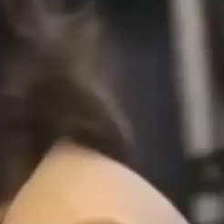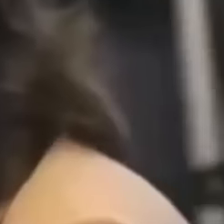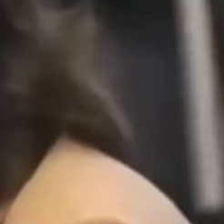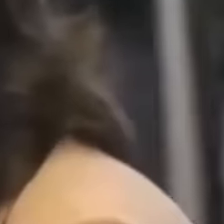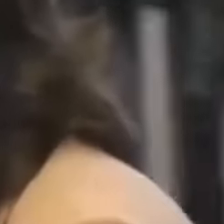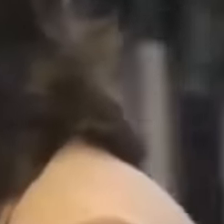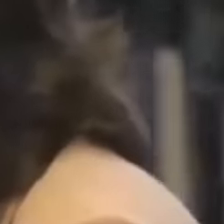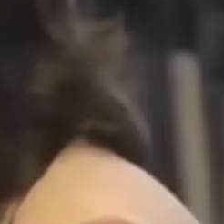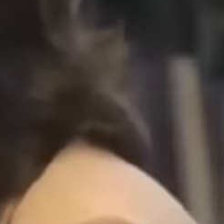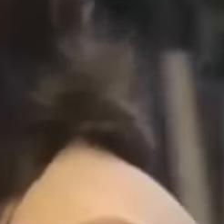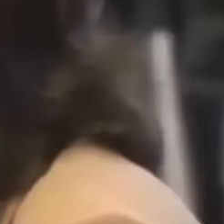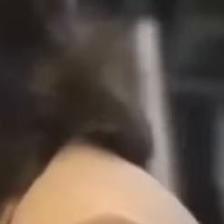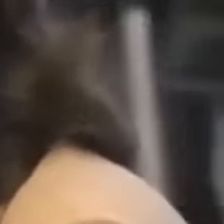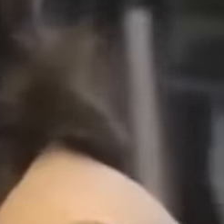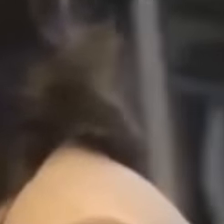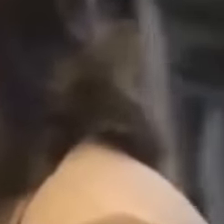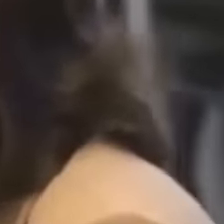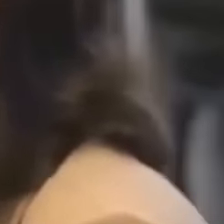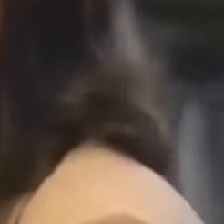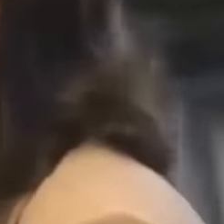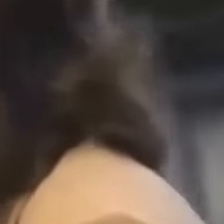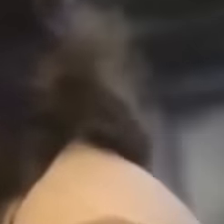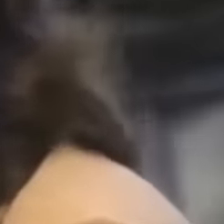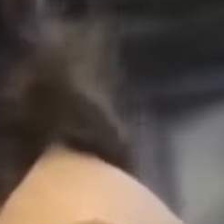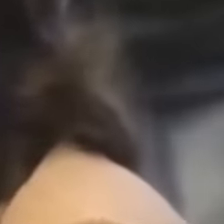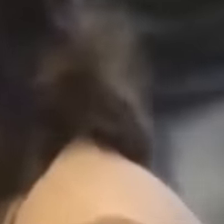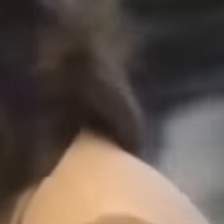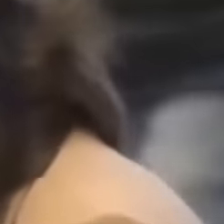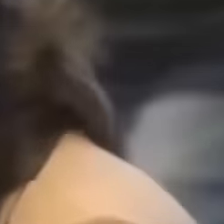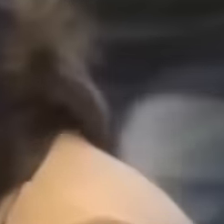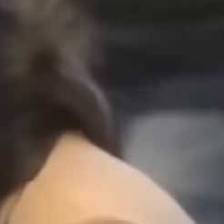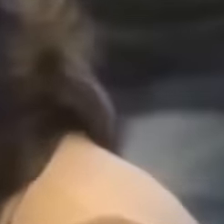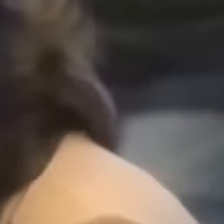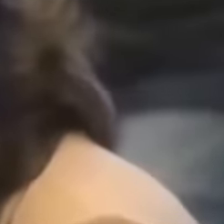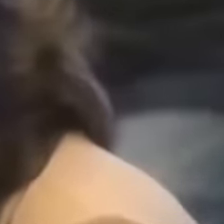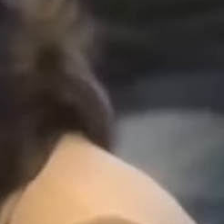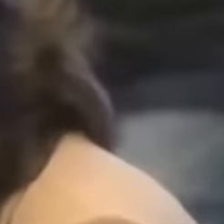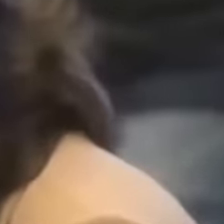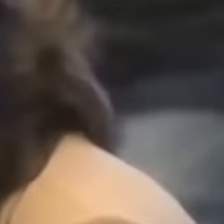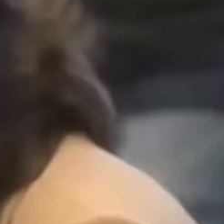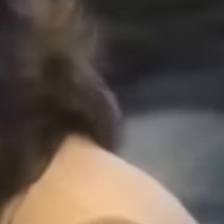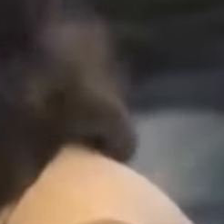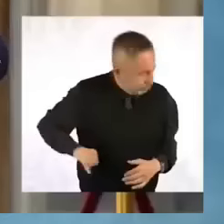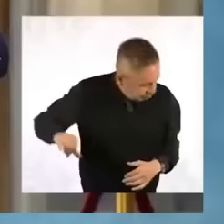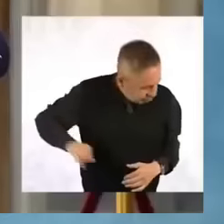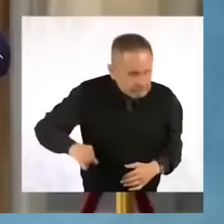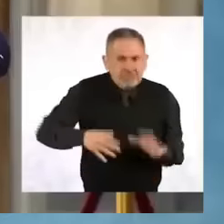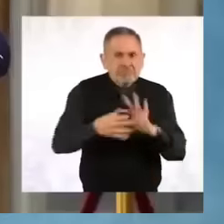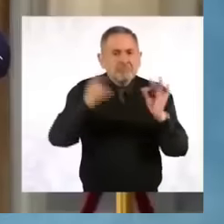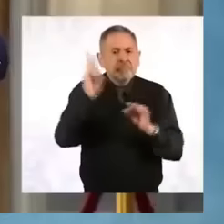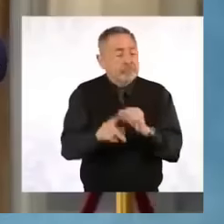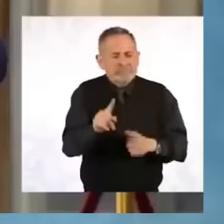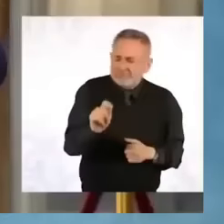desarrollo de todas estas políticas exteriores equivocadas que han dejado en ridículo a México ante el mundo, y por estas razones.